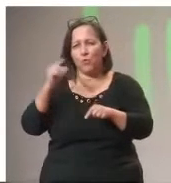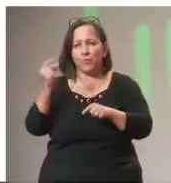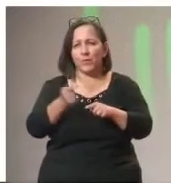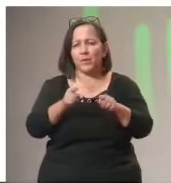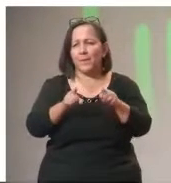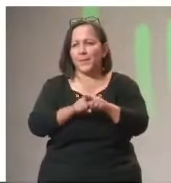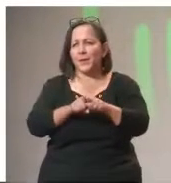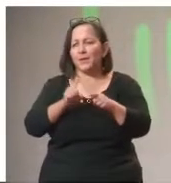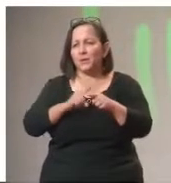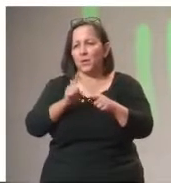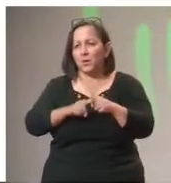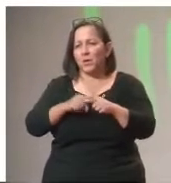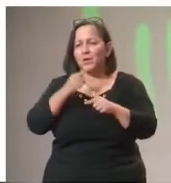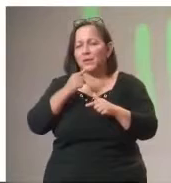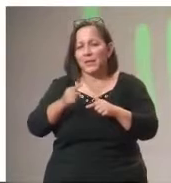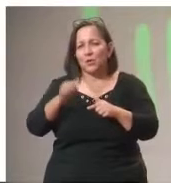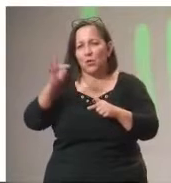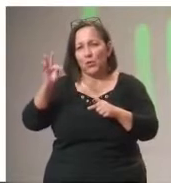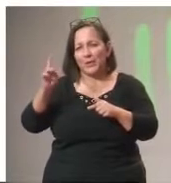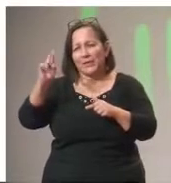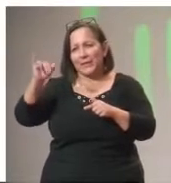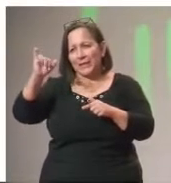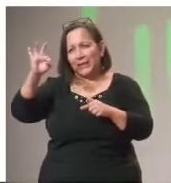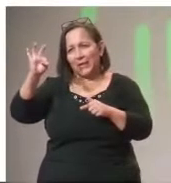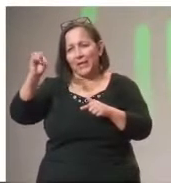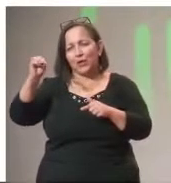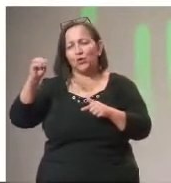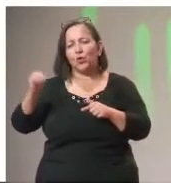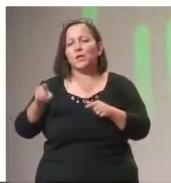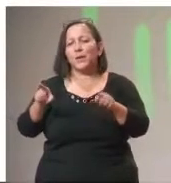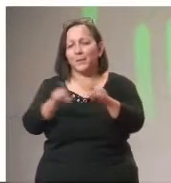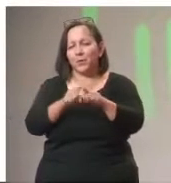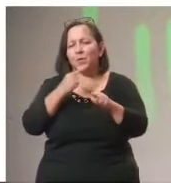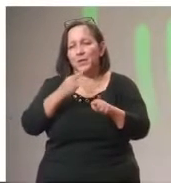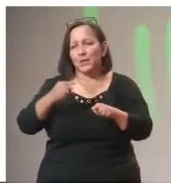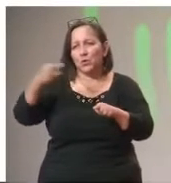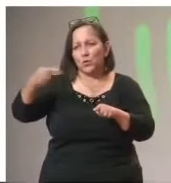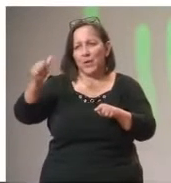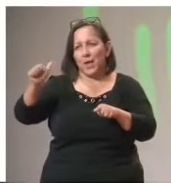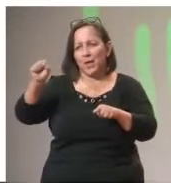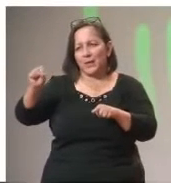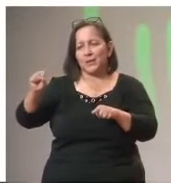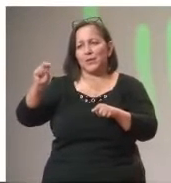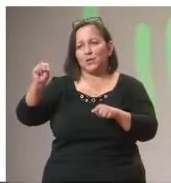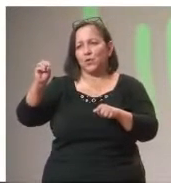isótopos estables lo dice el tritio y también lo dicen los gases nobles.